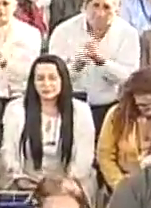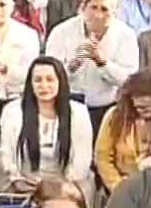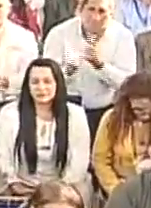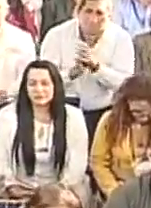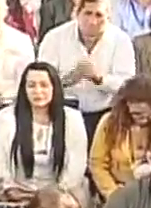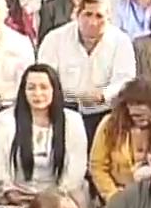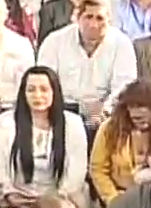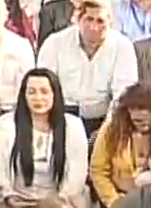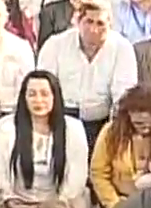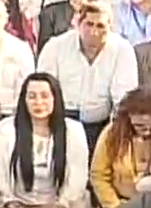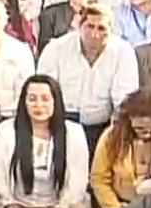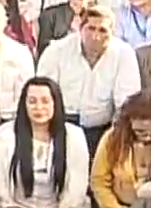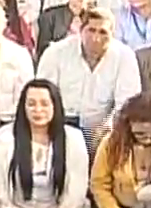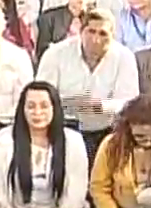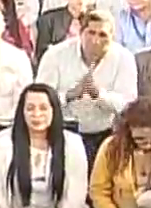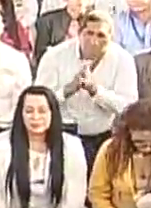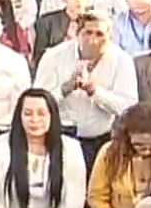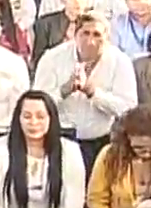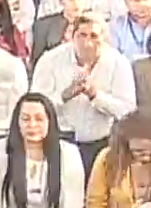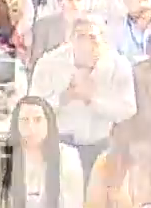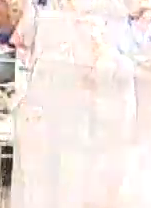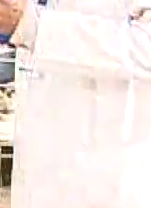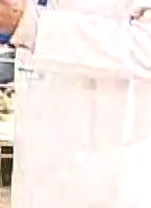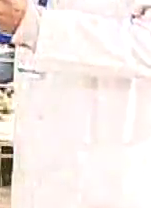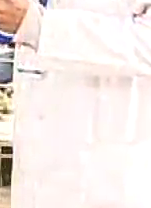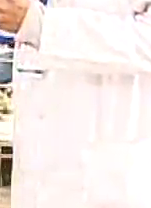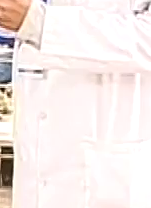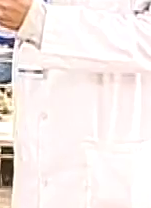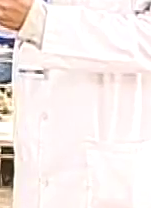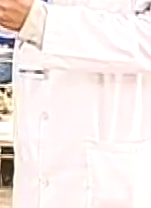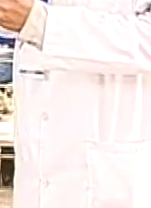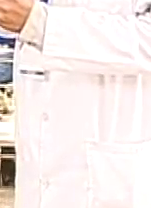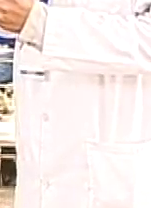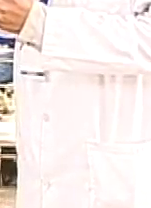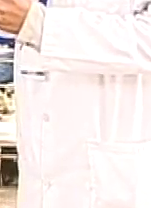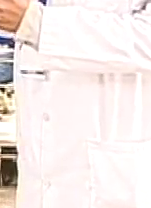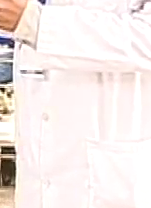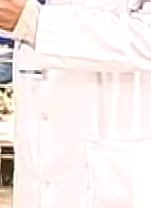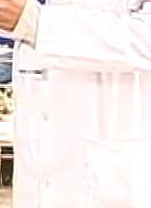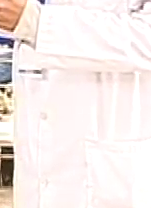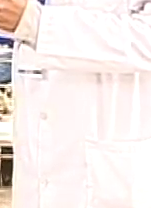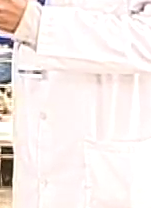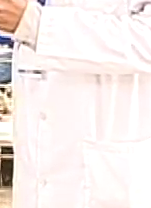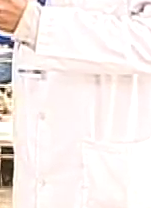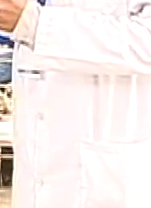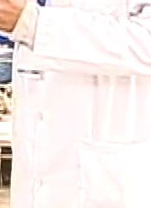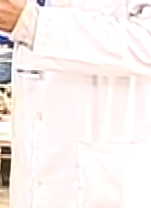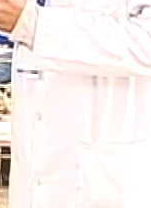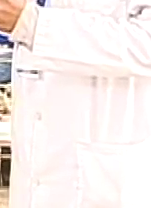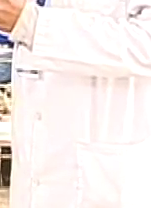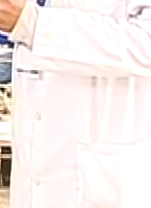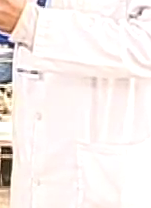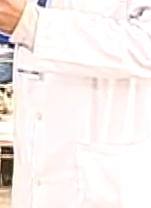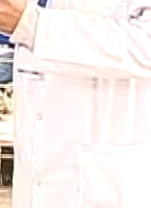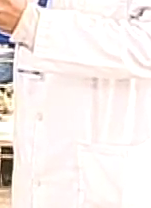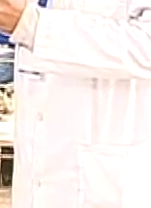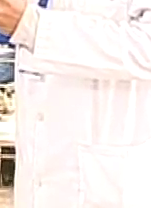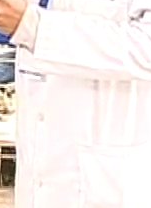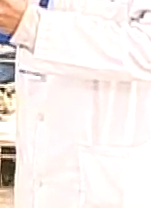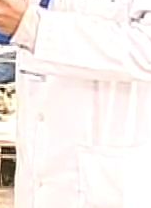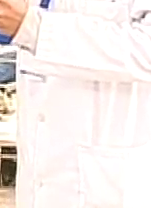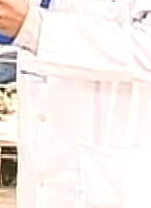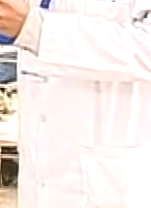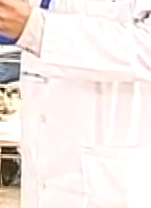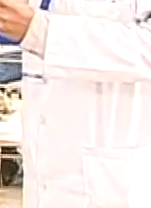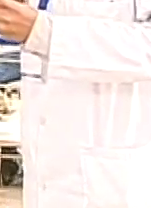Crear y puesto en funcionamiento el Instituto Nacional del Cáncer en Venezuela para que las estrategias y las